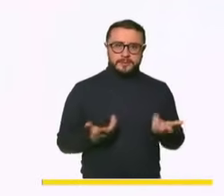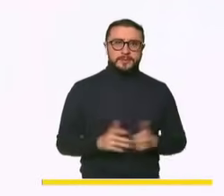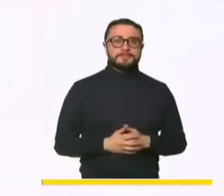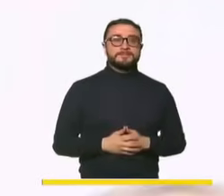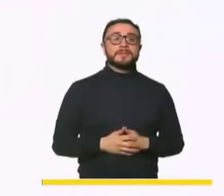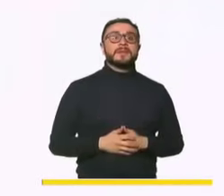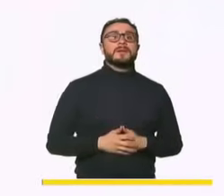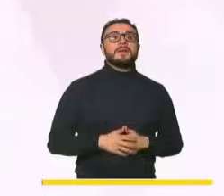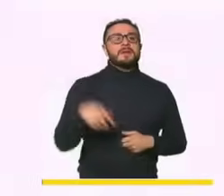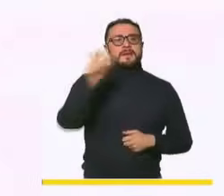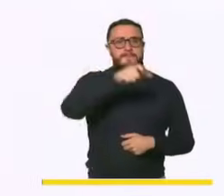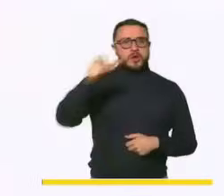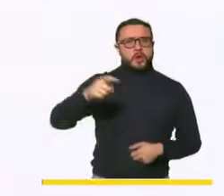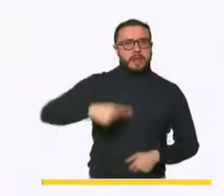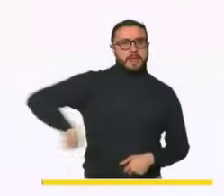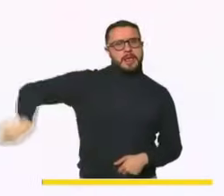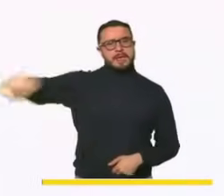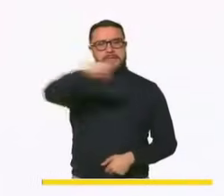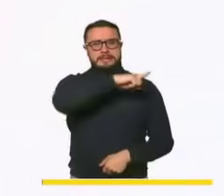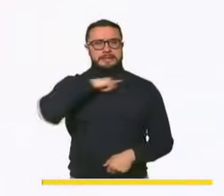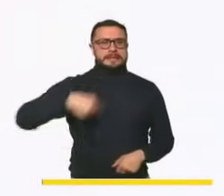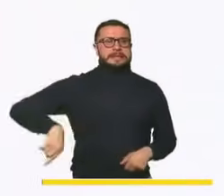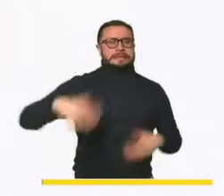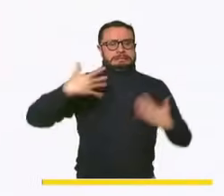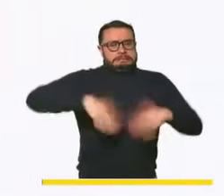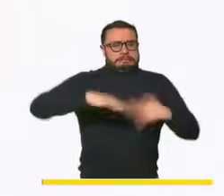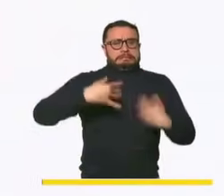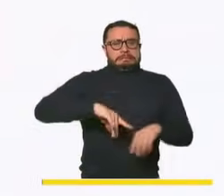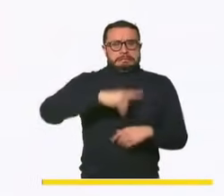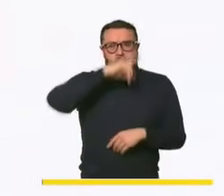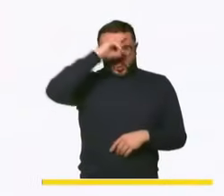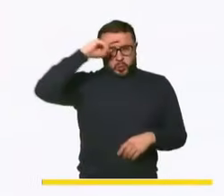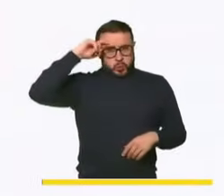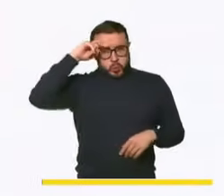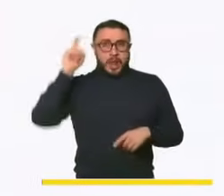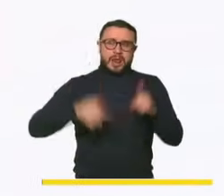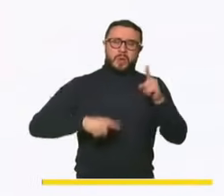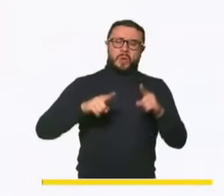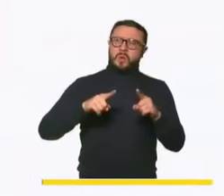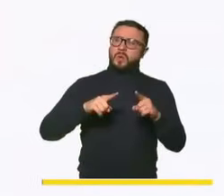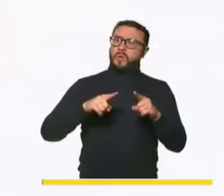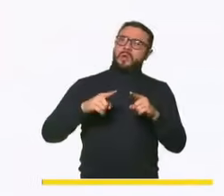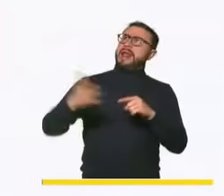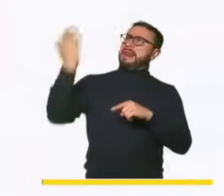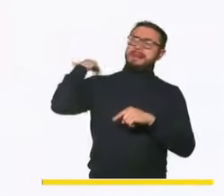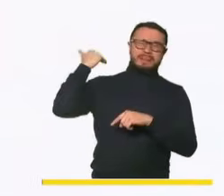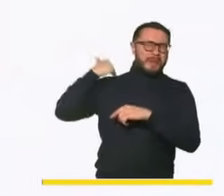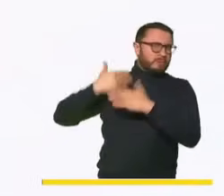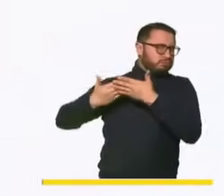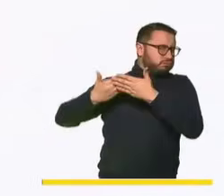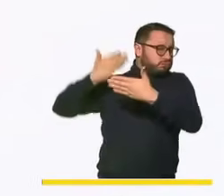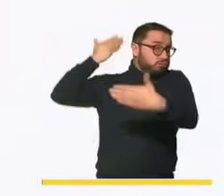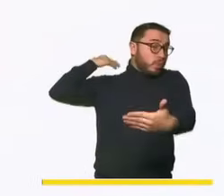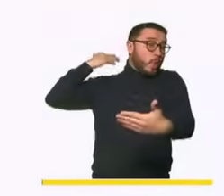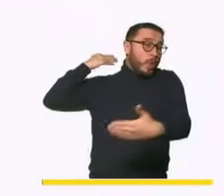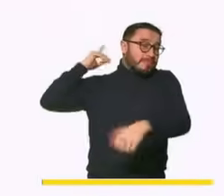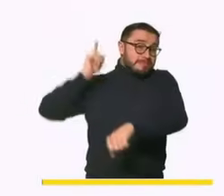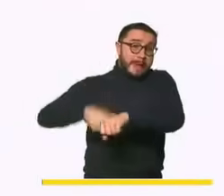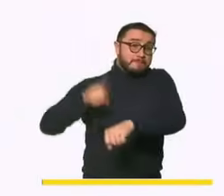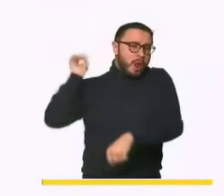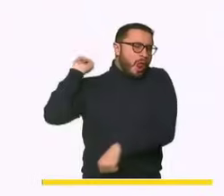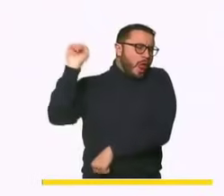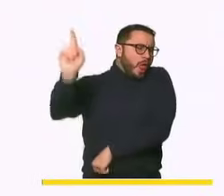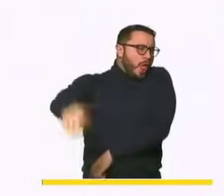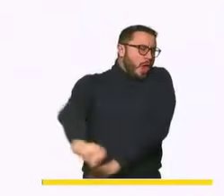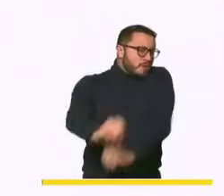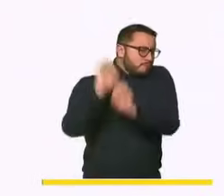Habitantes de Cintura, indudablemente un poco extrañados, porque esto ya no se veía hace mucho, mucho tiempo.